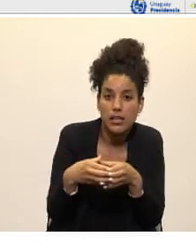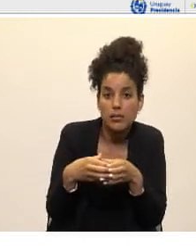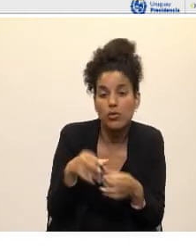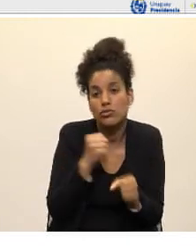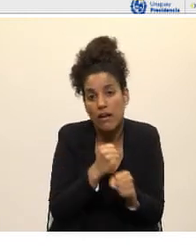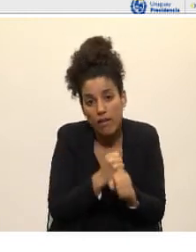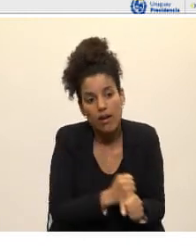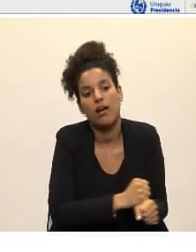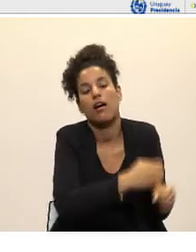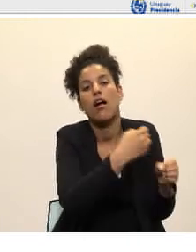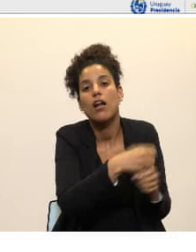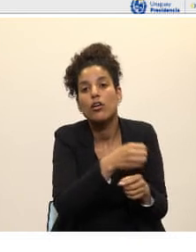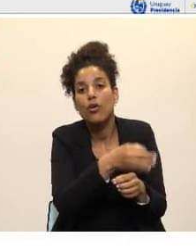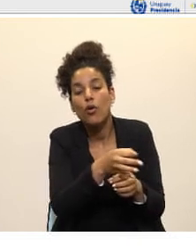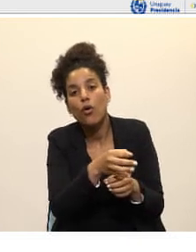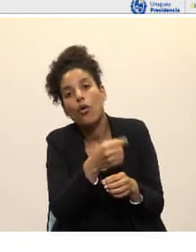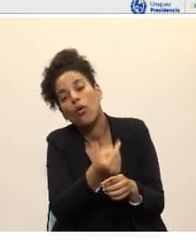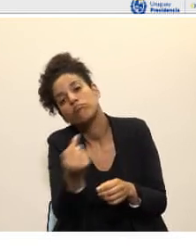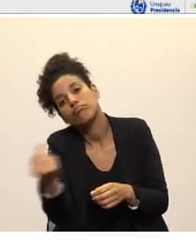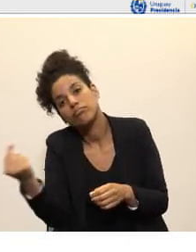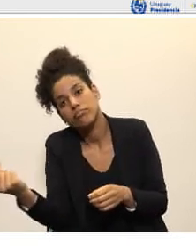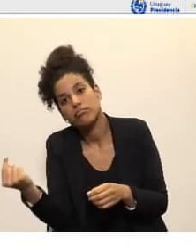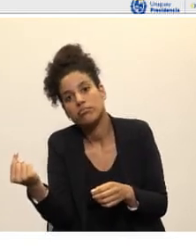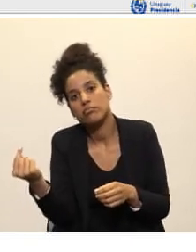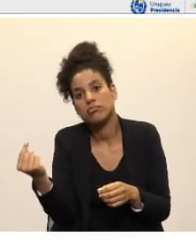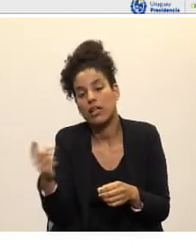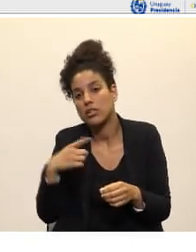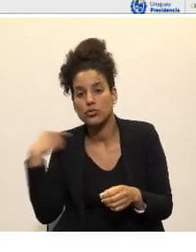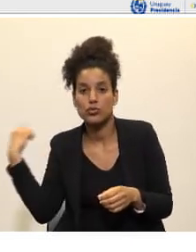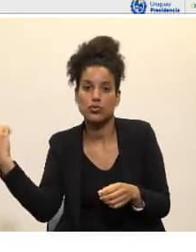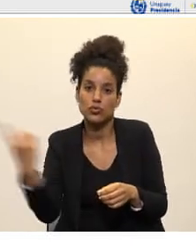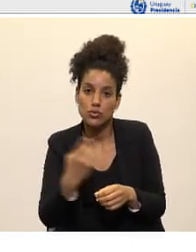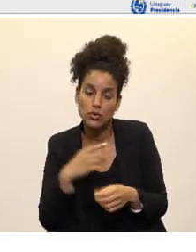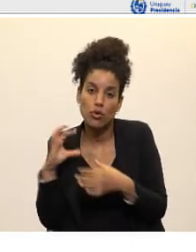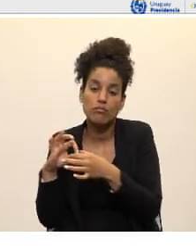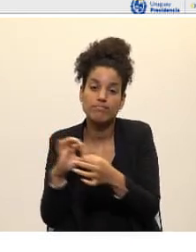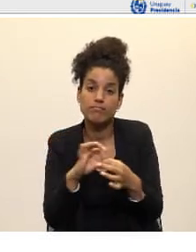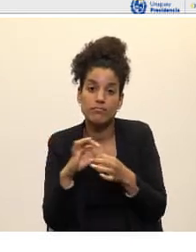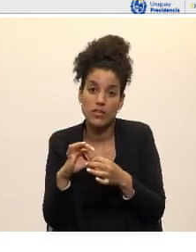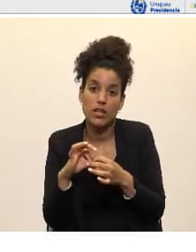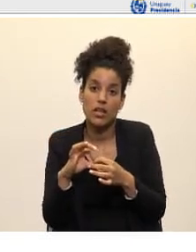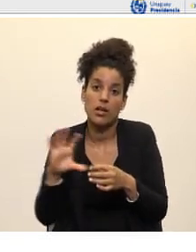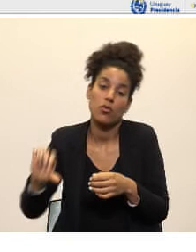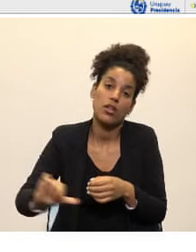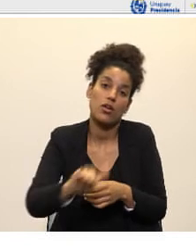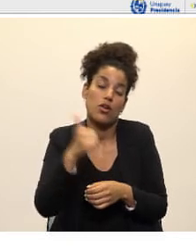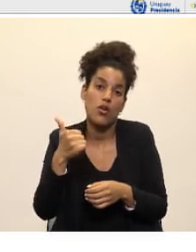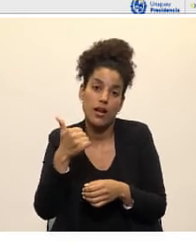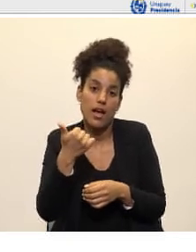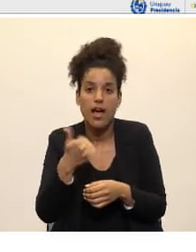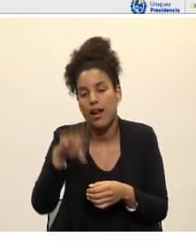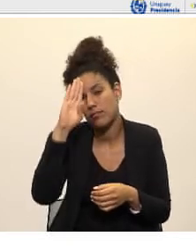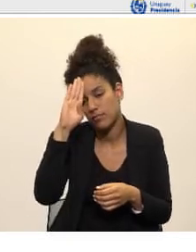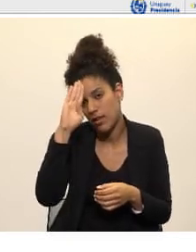con otros, poder construir estas voces conjuntas y colectivas para poder lograr estos aprendizajes más